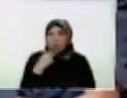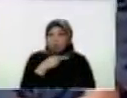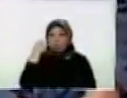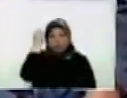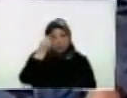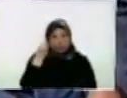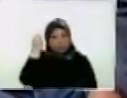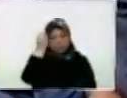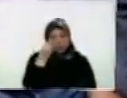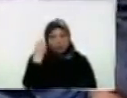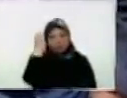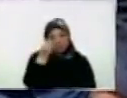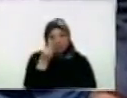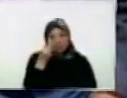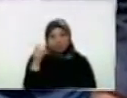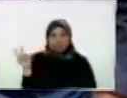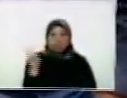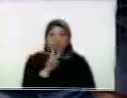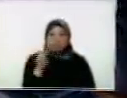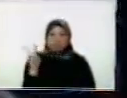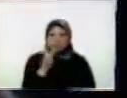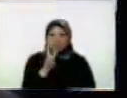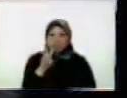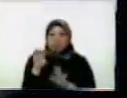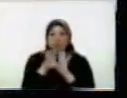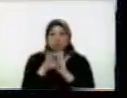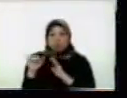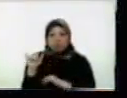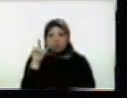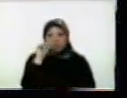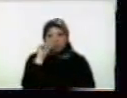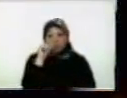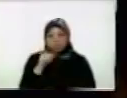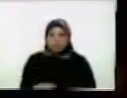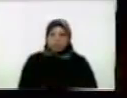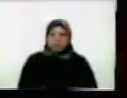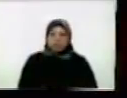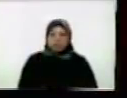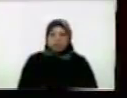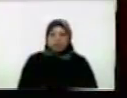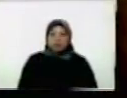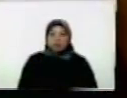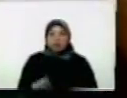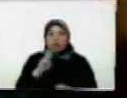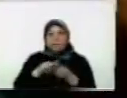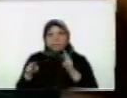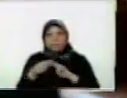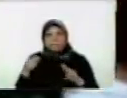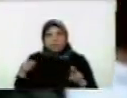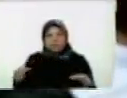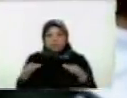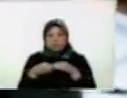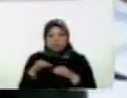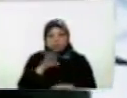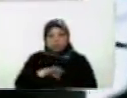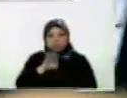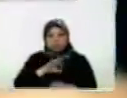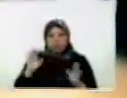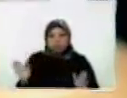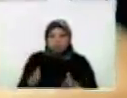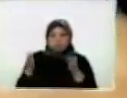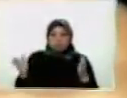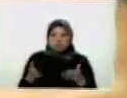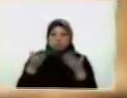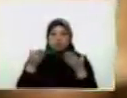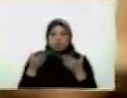pensamiento como venezolanos, como constituyentes, como militantes de la paz. Pudiéramos nosotros